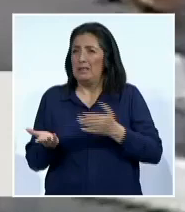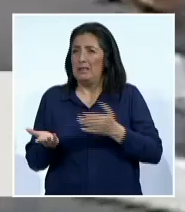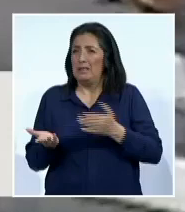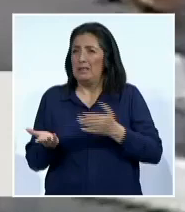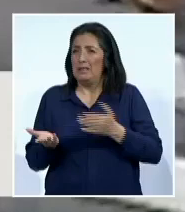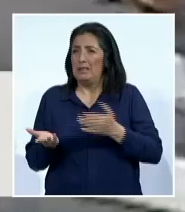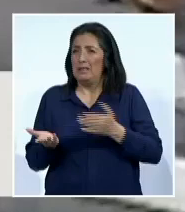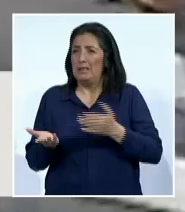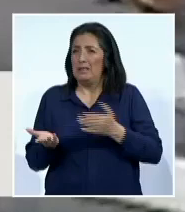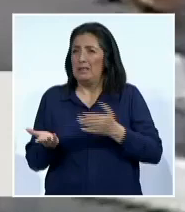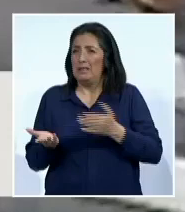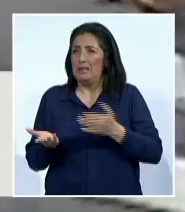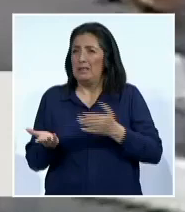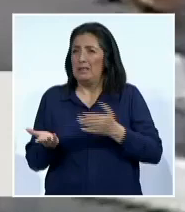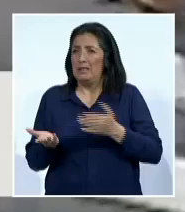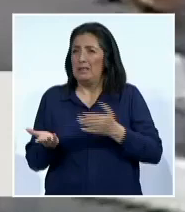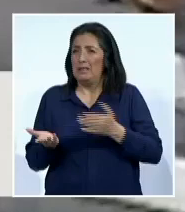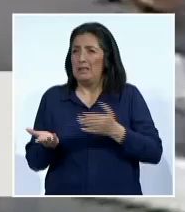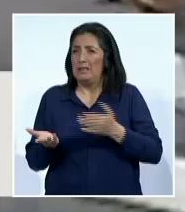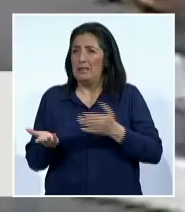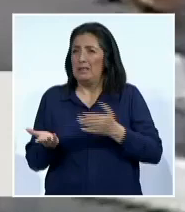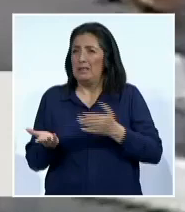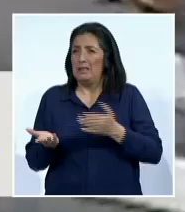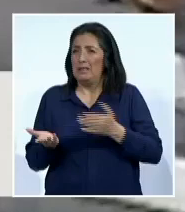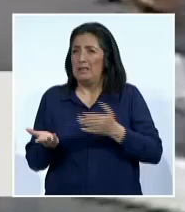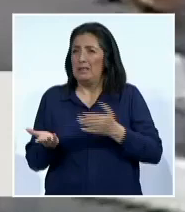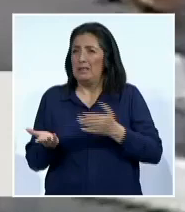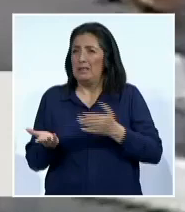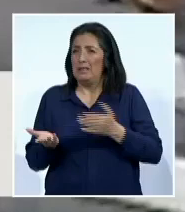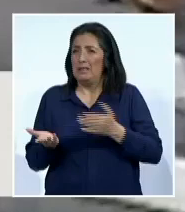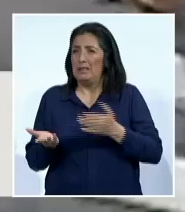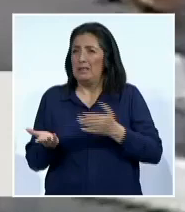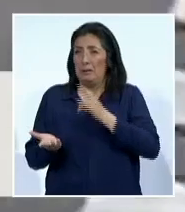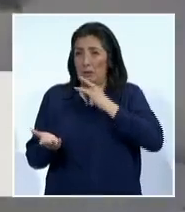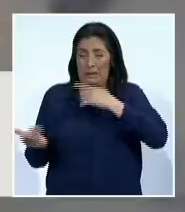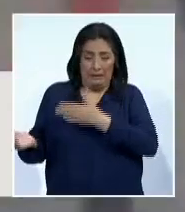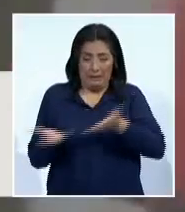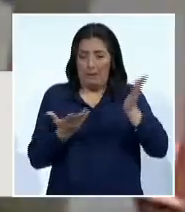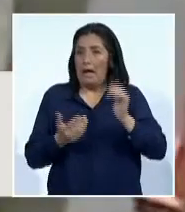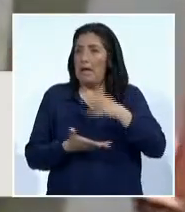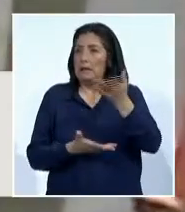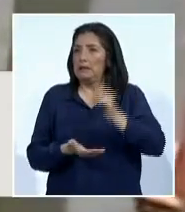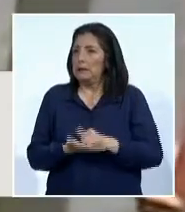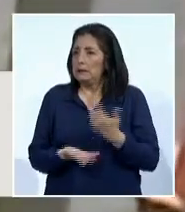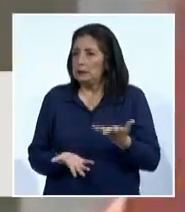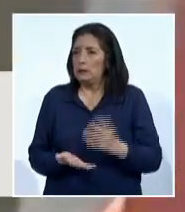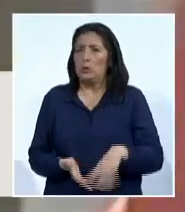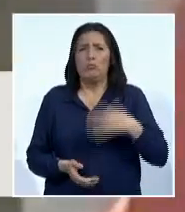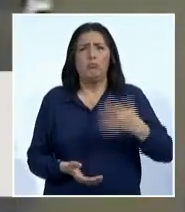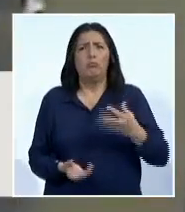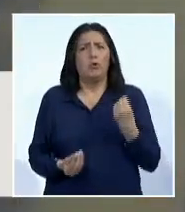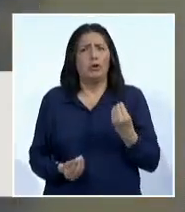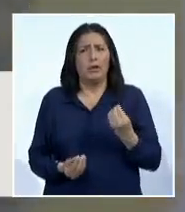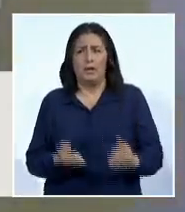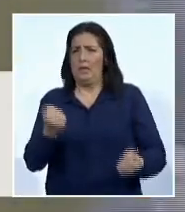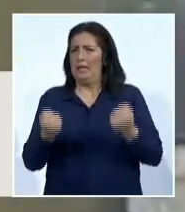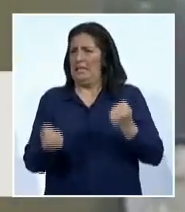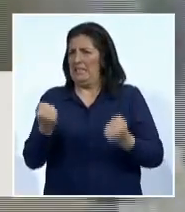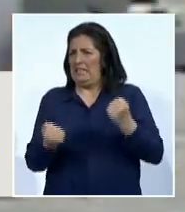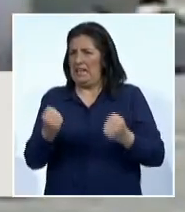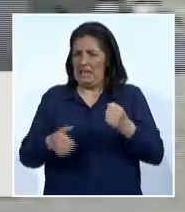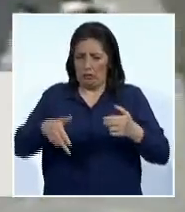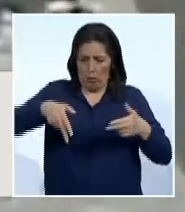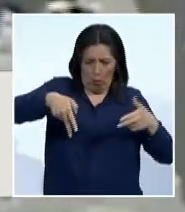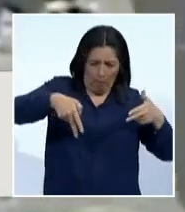A ver, dos suboficiales de la policía de tránsito fueron trasladadas de emergencia luego de ser arrolladas por un vehículo a la altura